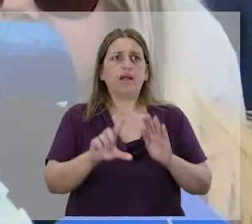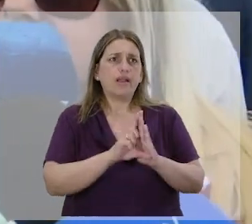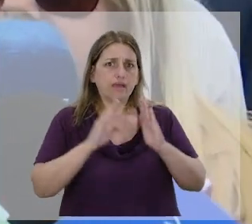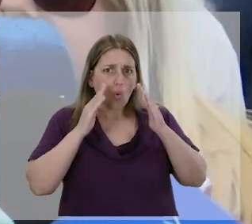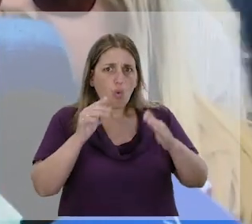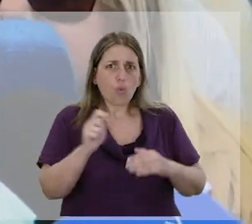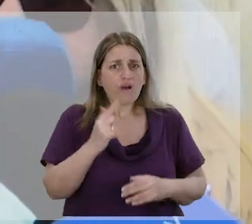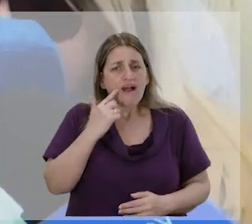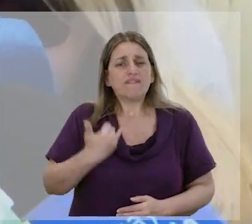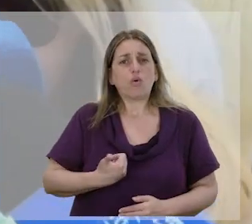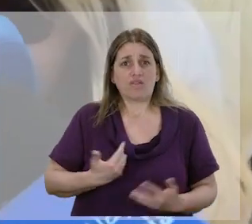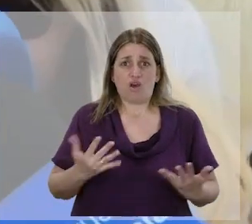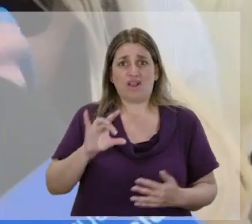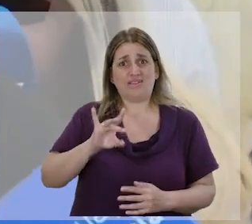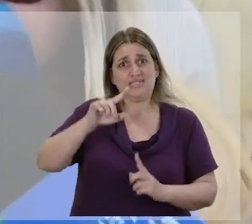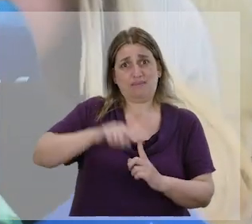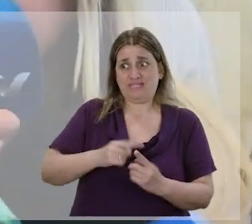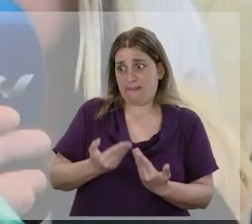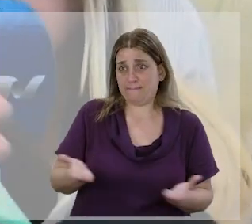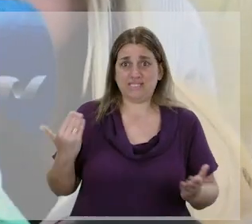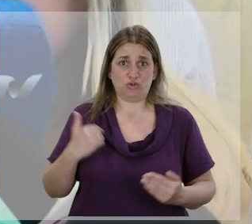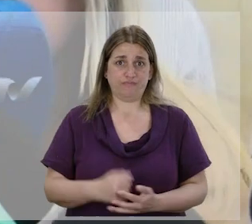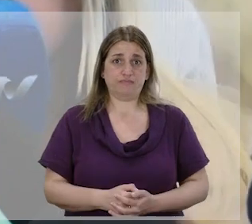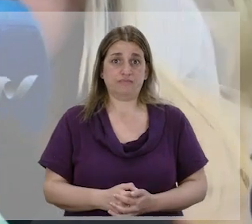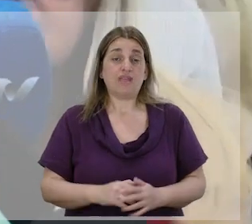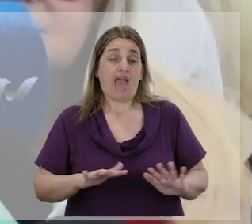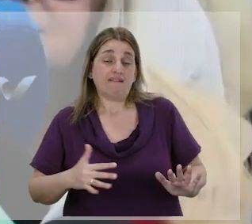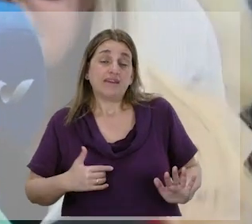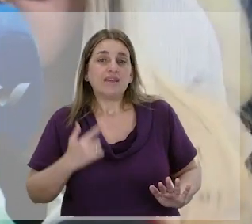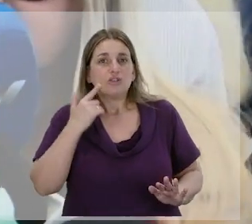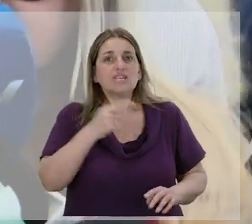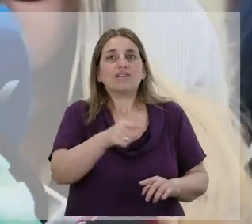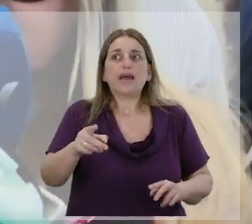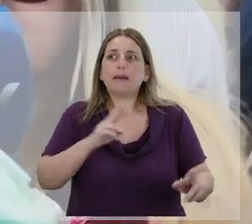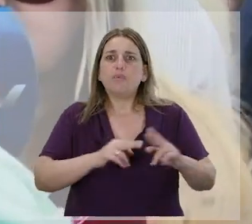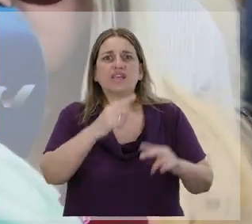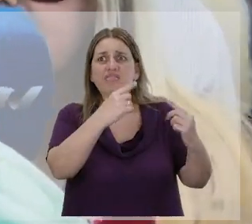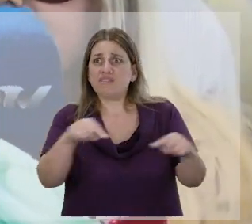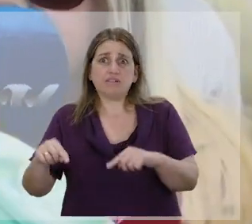Esta pregunta para mí alcanzaría para un instrumento. Mi respuesta, obviamente, que